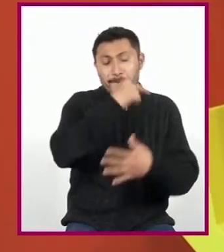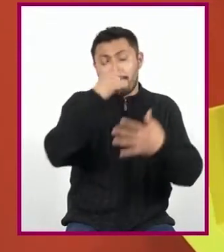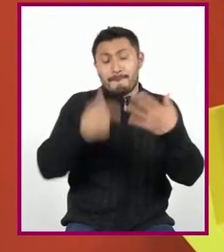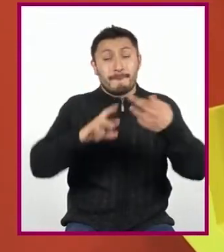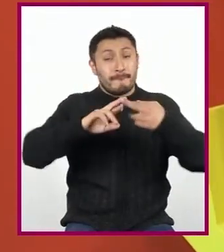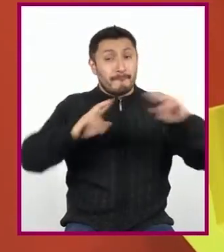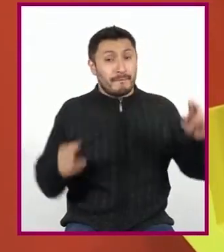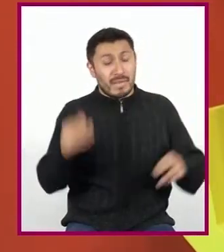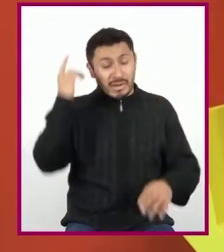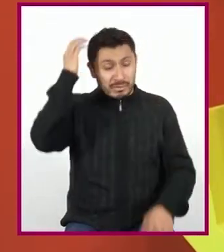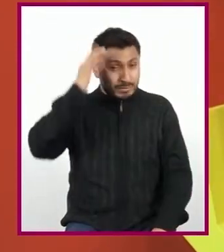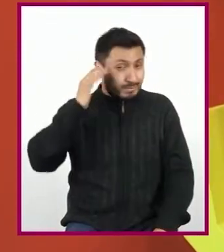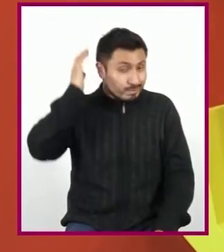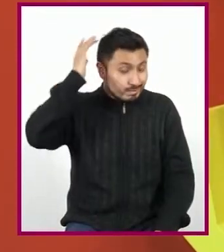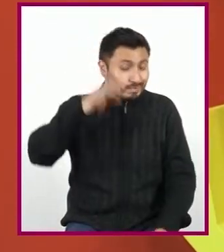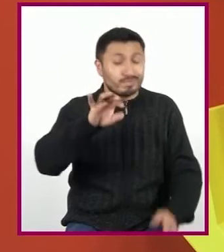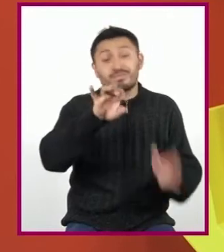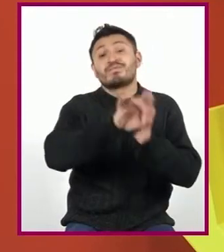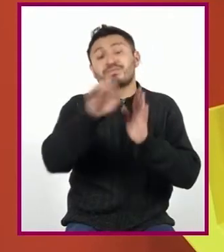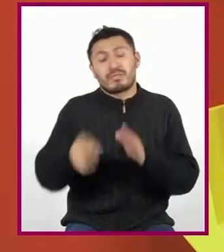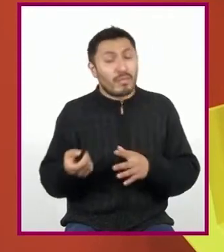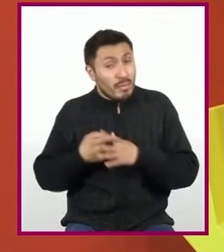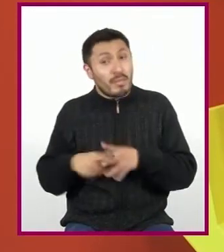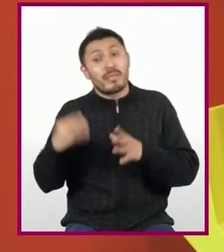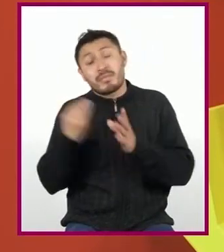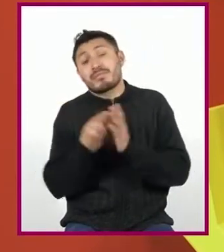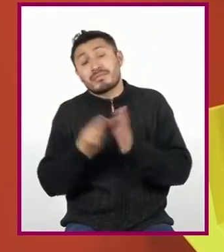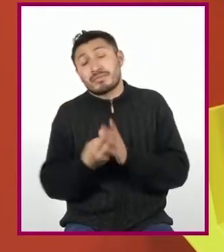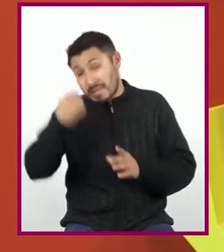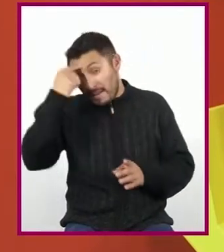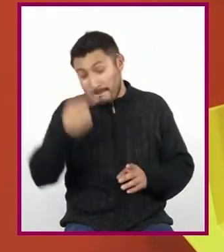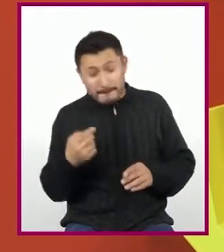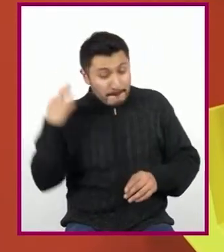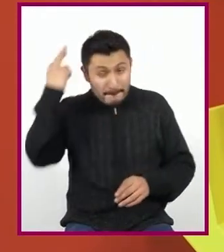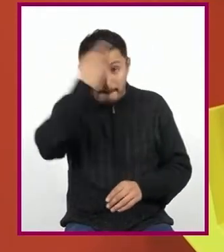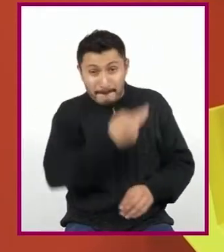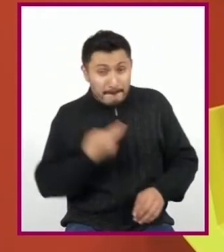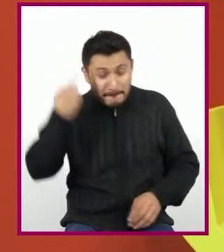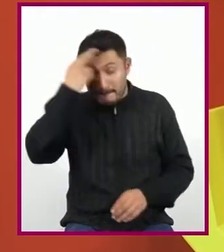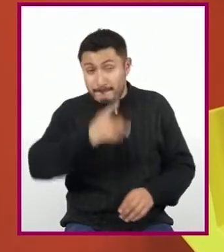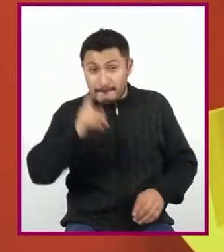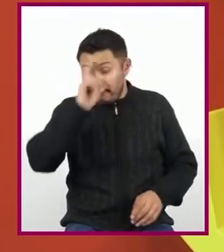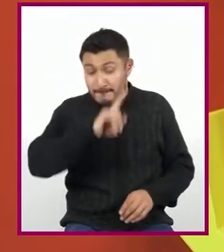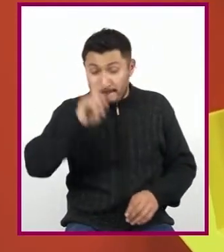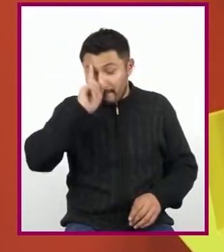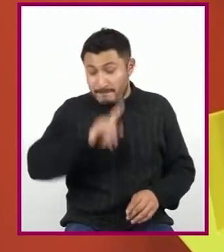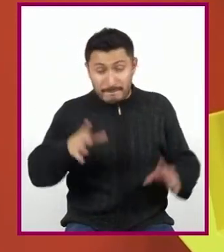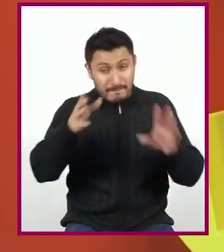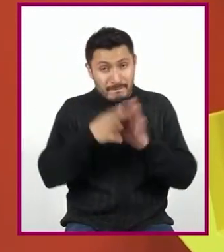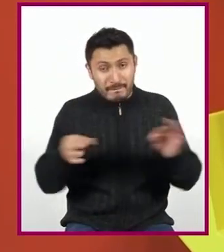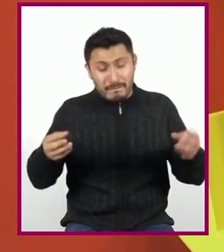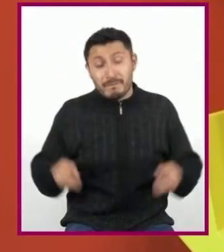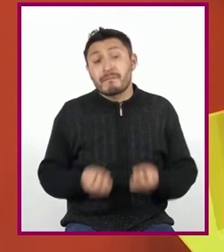segunda persona, y que es aquel en el que el autor establece una relación de cordialidad con el